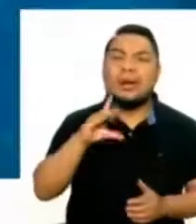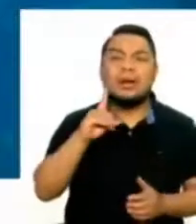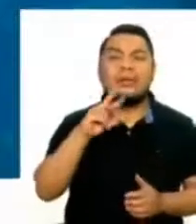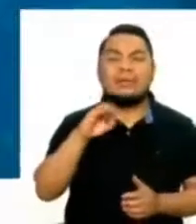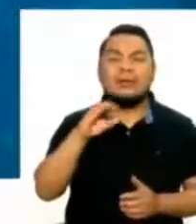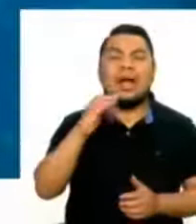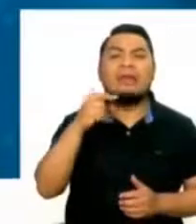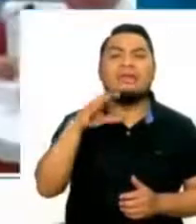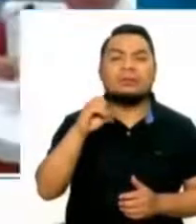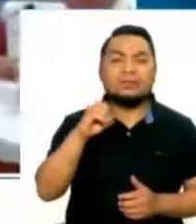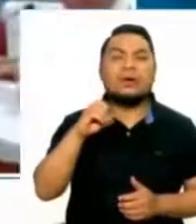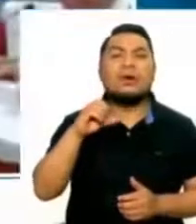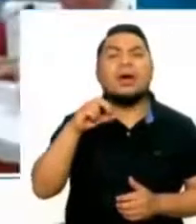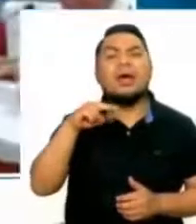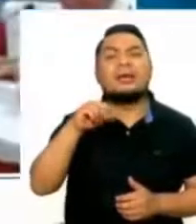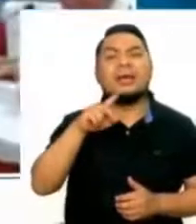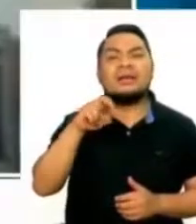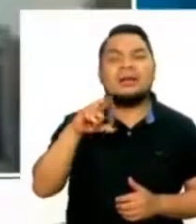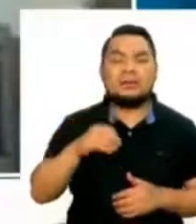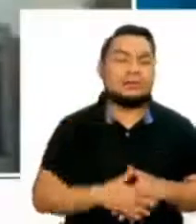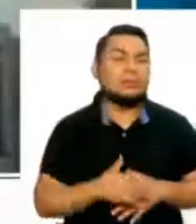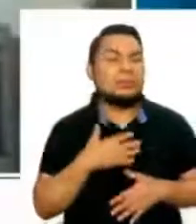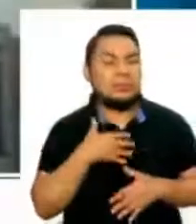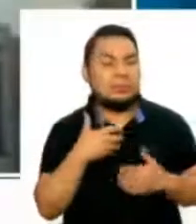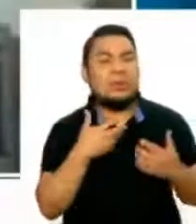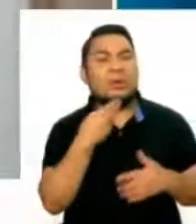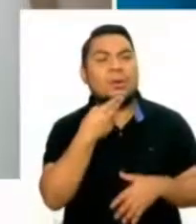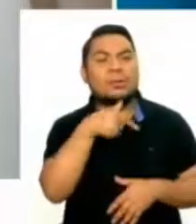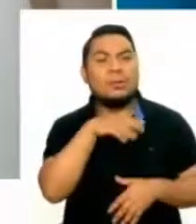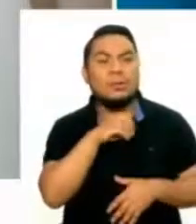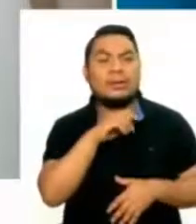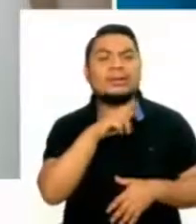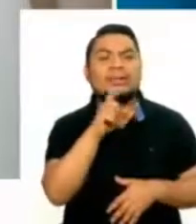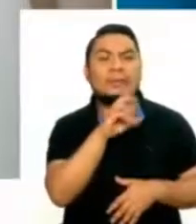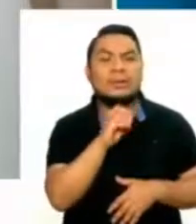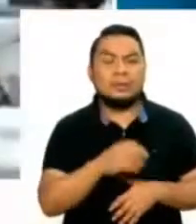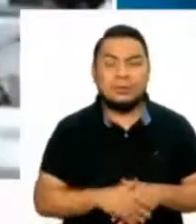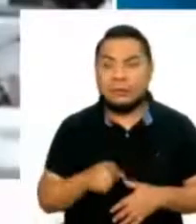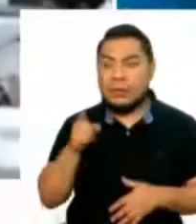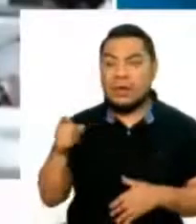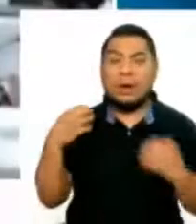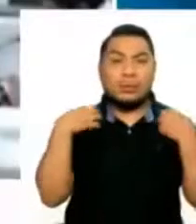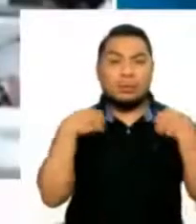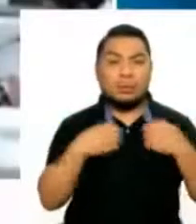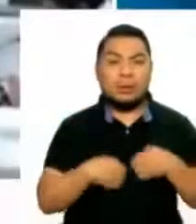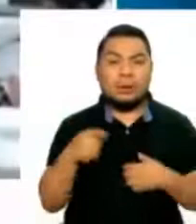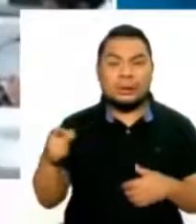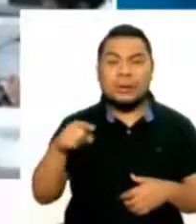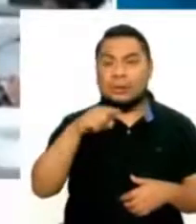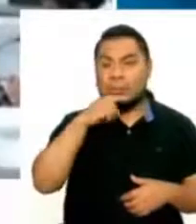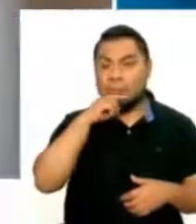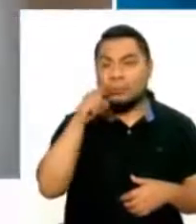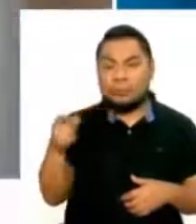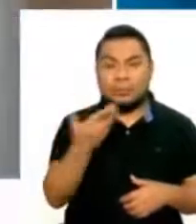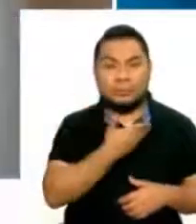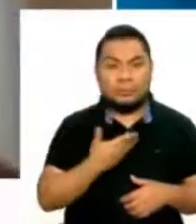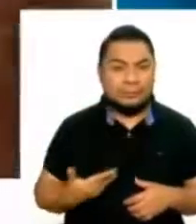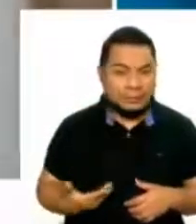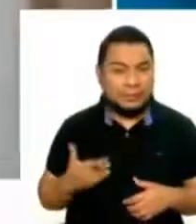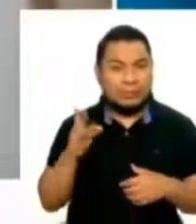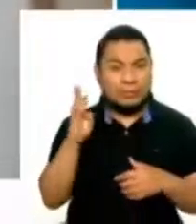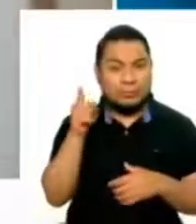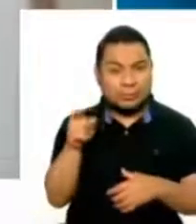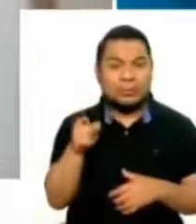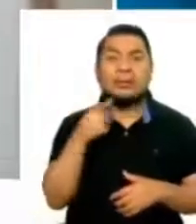David Alfonso Paredes Navarro. Hugo Johnny Espino Lucana. El abogado de la primera dama, Benji Espinosa, además solicitó